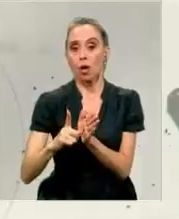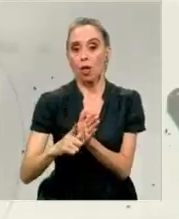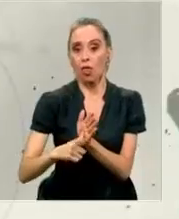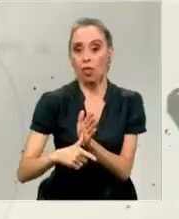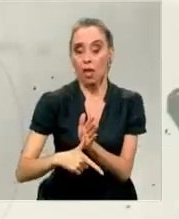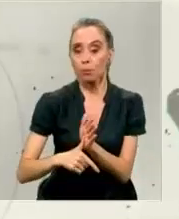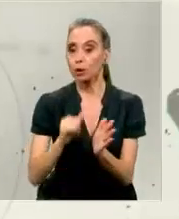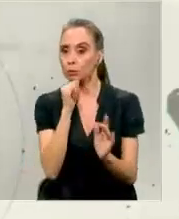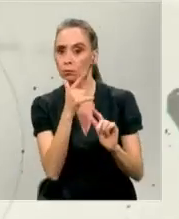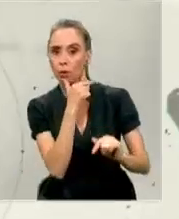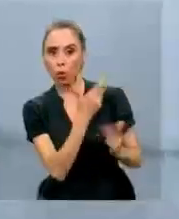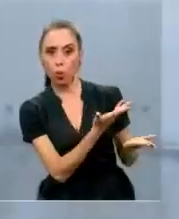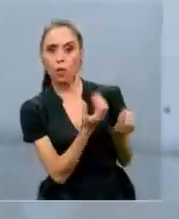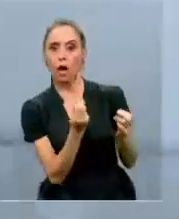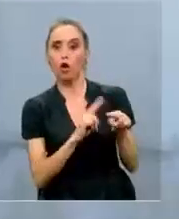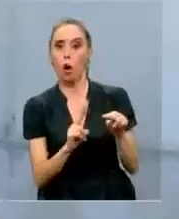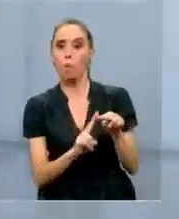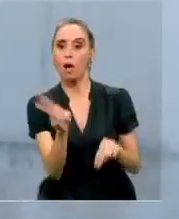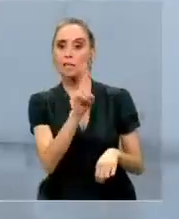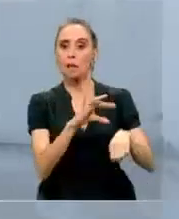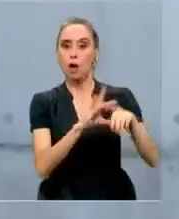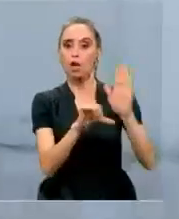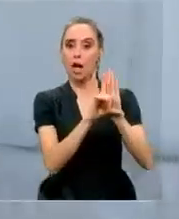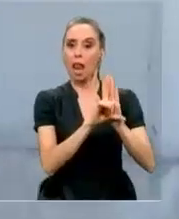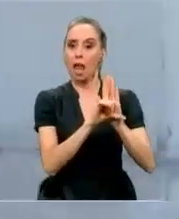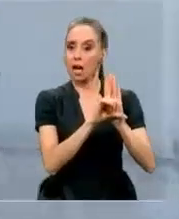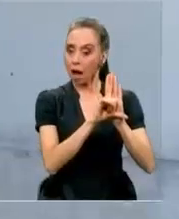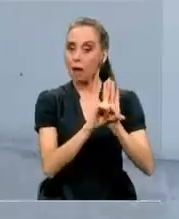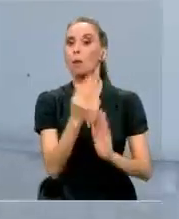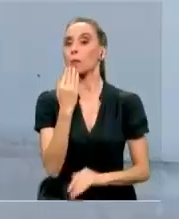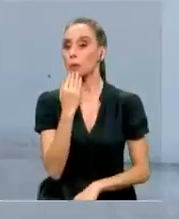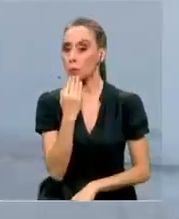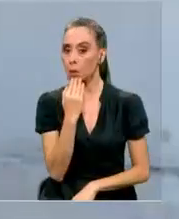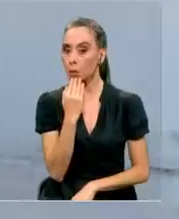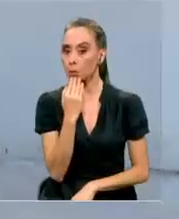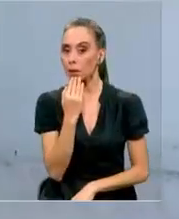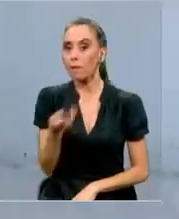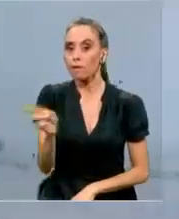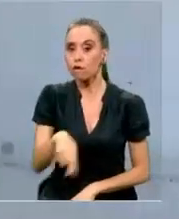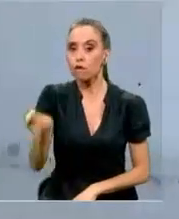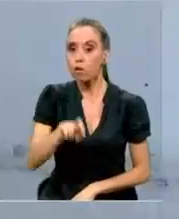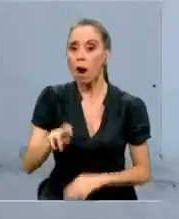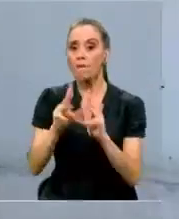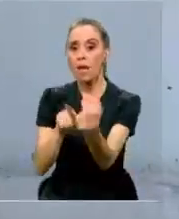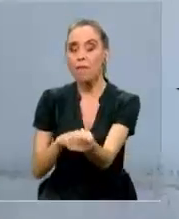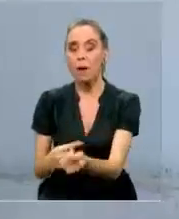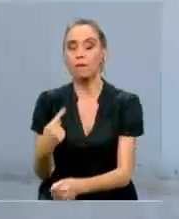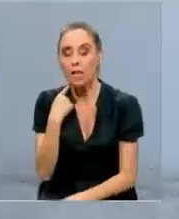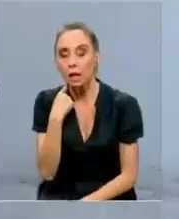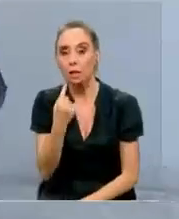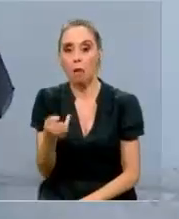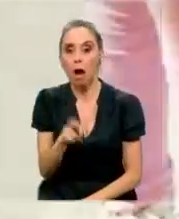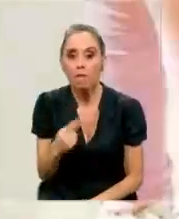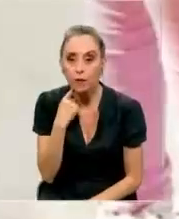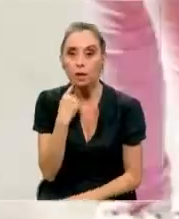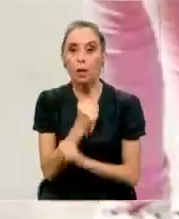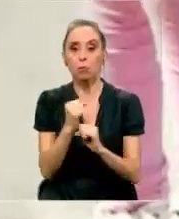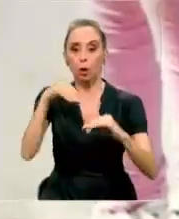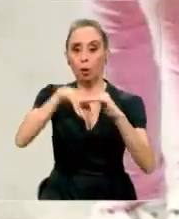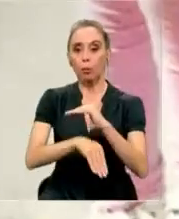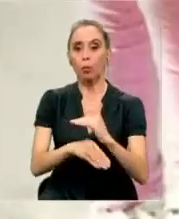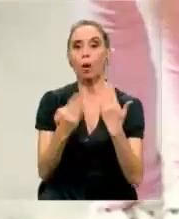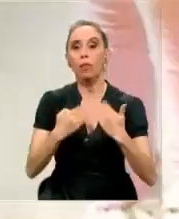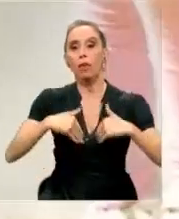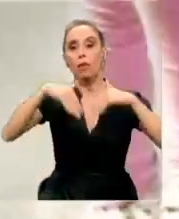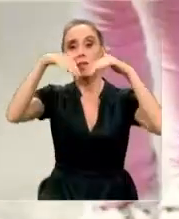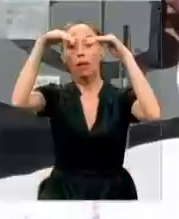puesto en tela de juicio la actuar del servicio médico legal sino porque revictimiza la familia que aún no puede despedir los restos